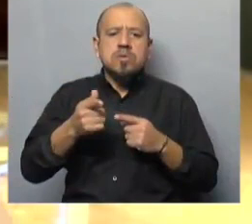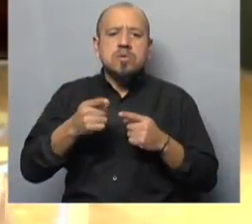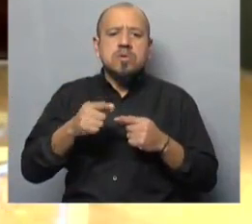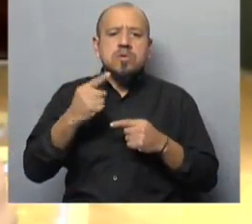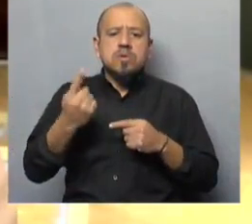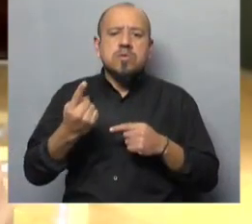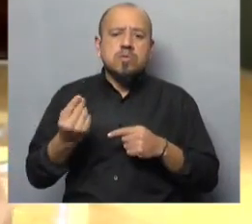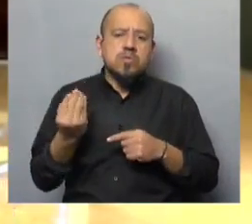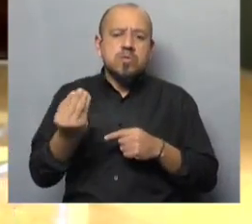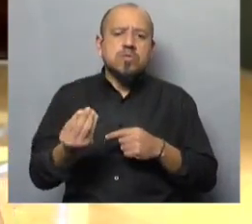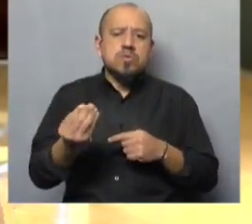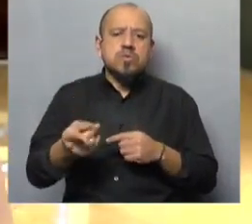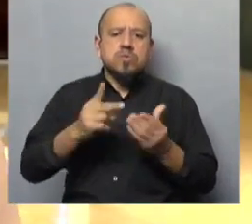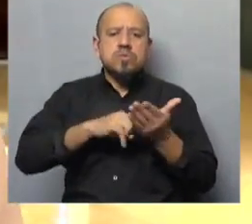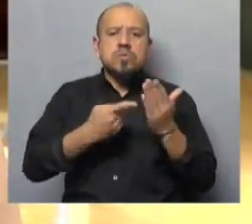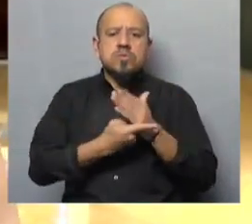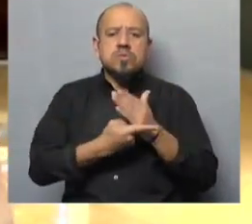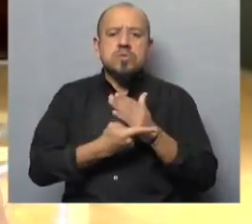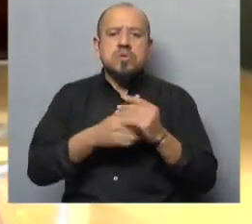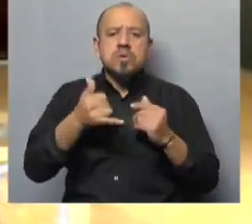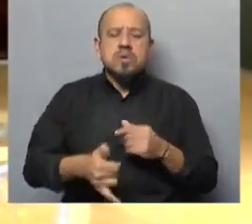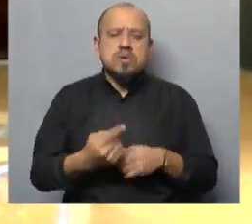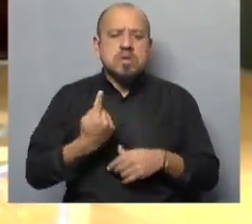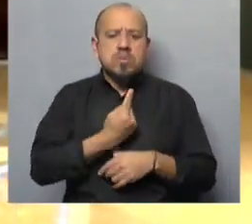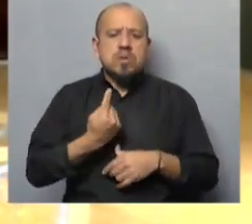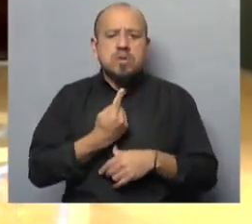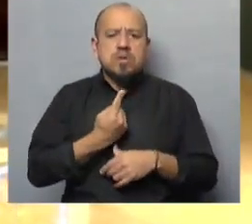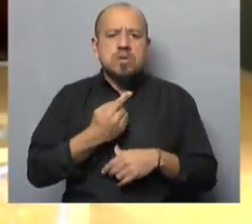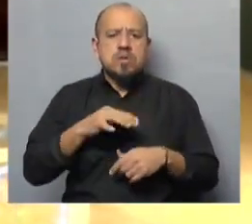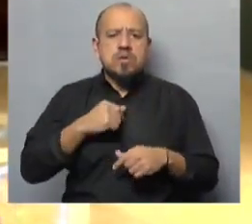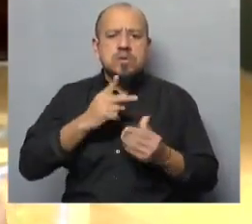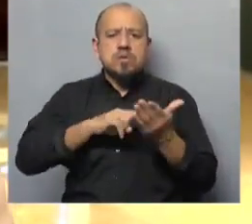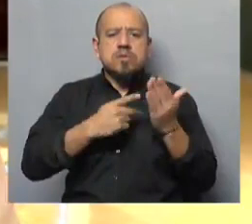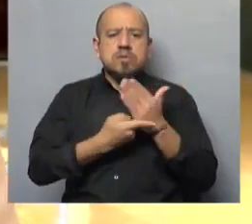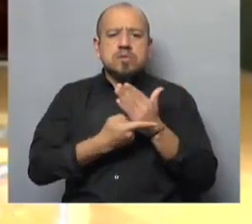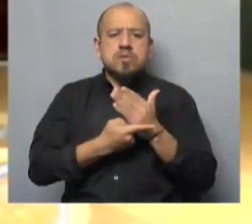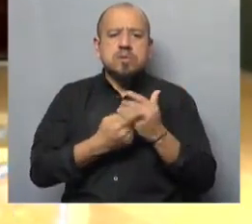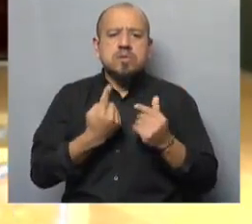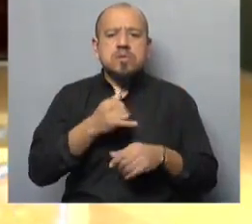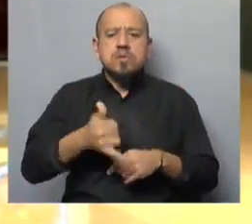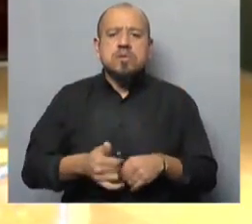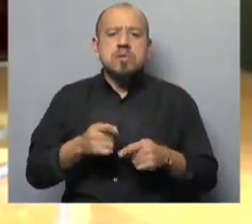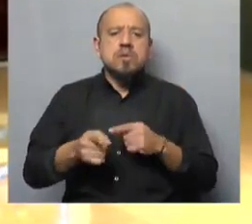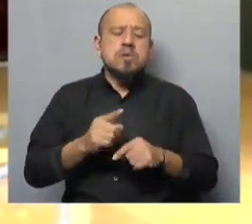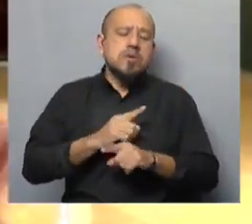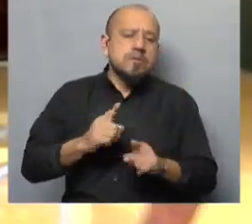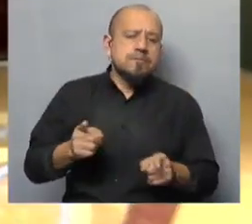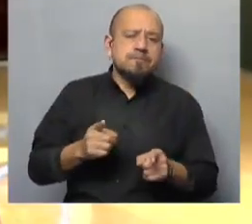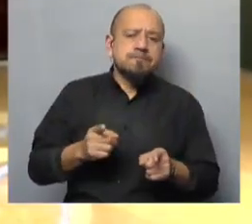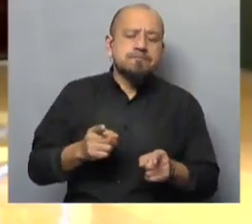de los postulantes el proyecto de tenencia compartida y ese proyecto de tenencia compartida no va de la mano